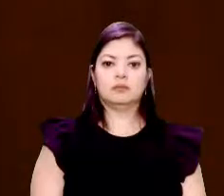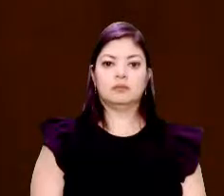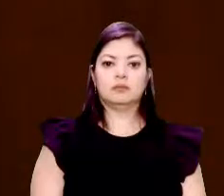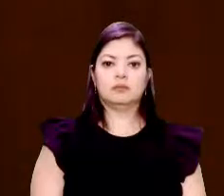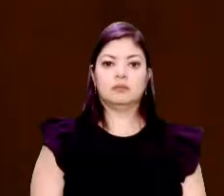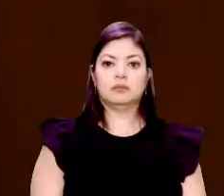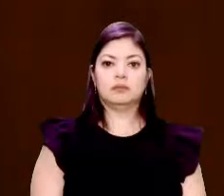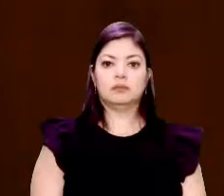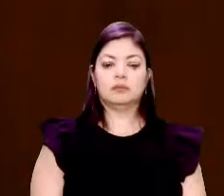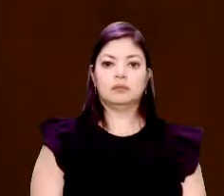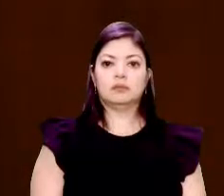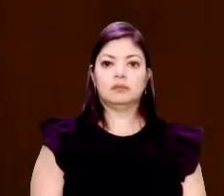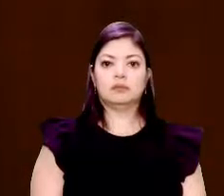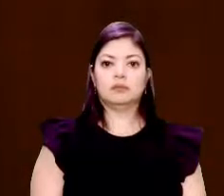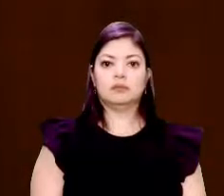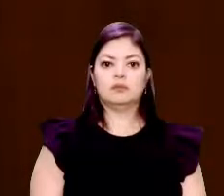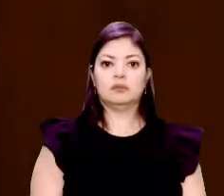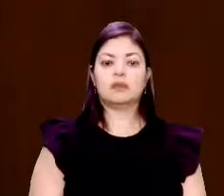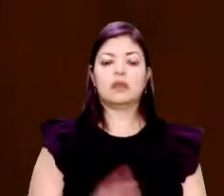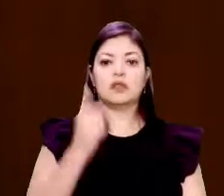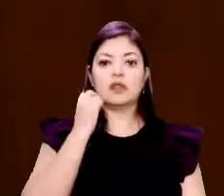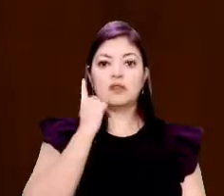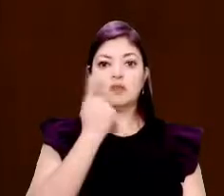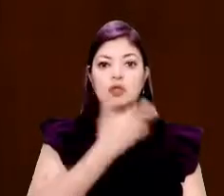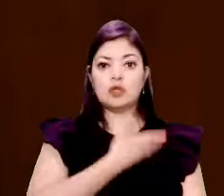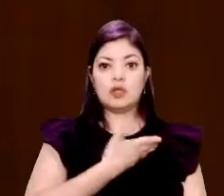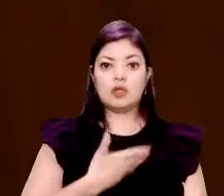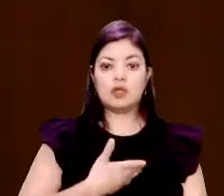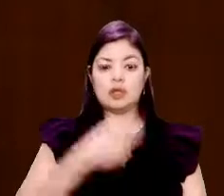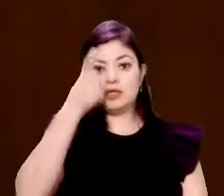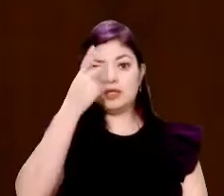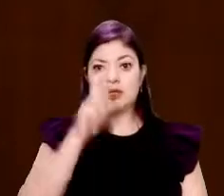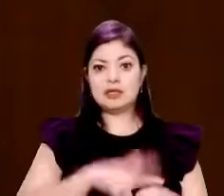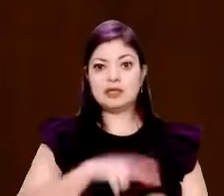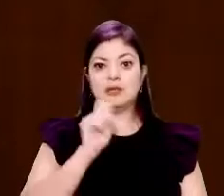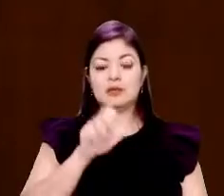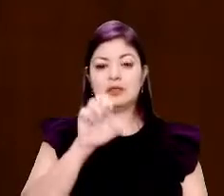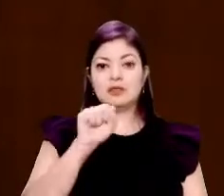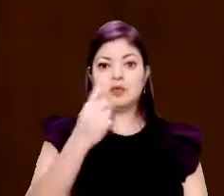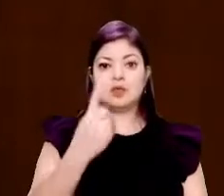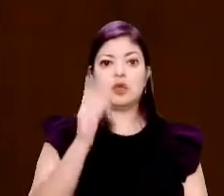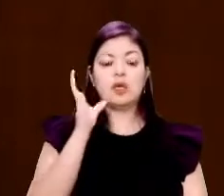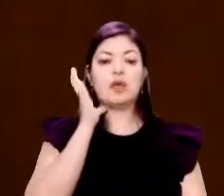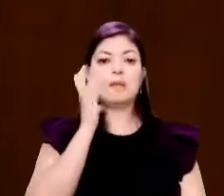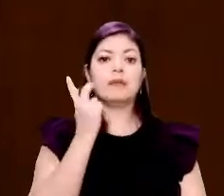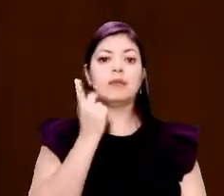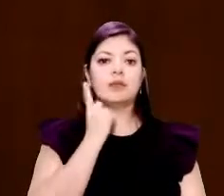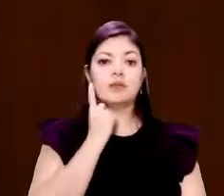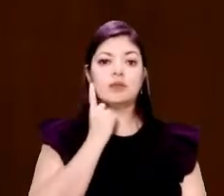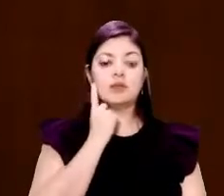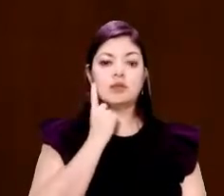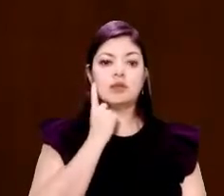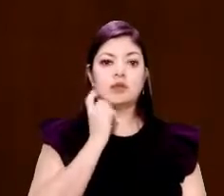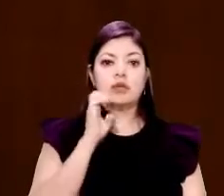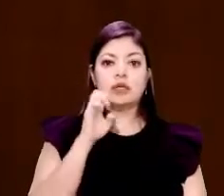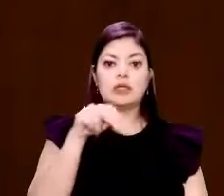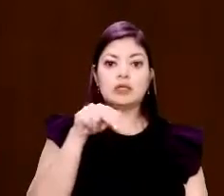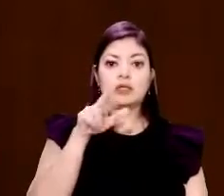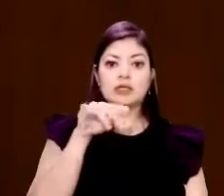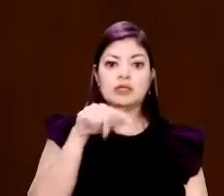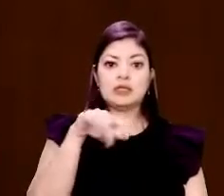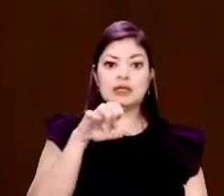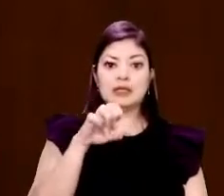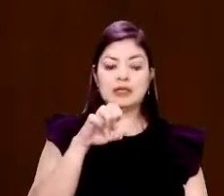Diputado presidente de la directiva de esta 61ª legislatura del Estado de México, Enrique